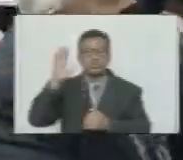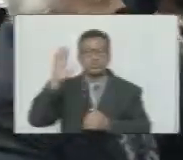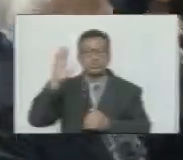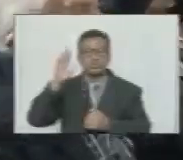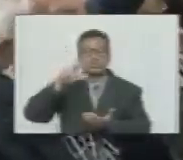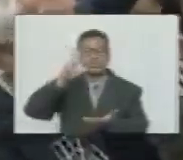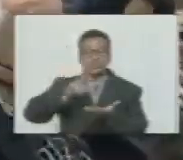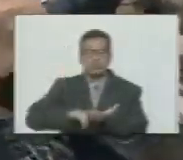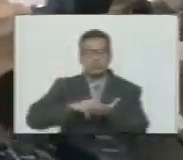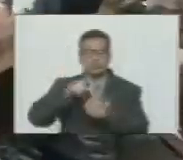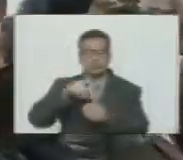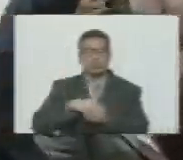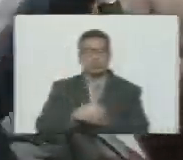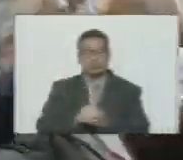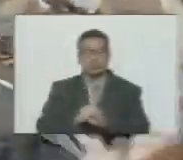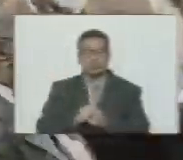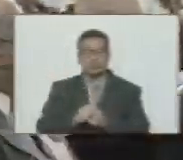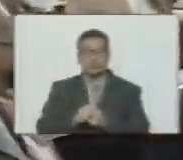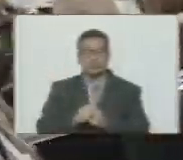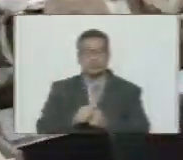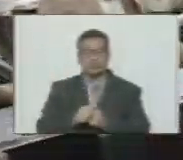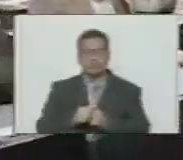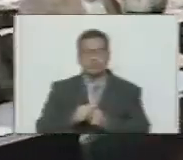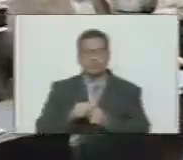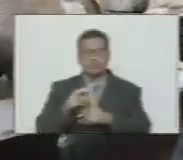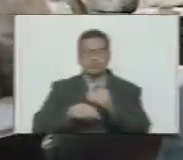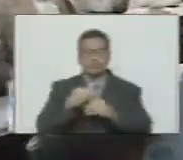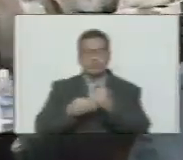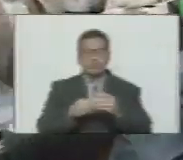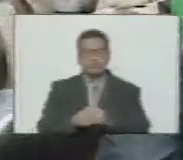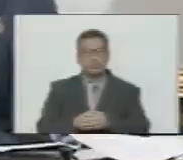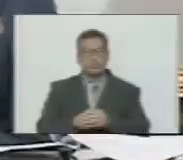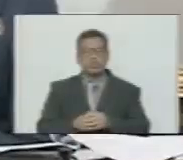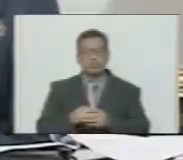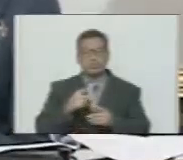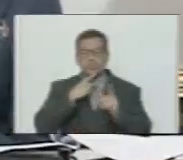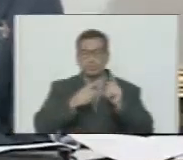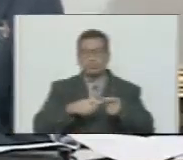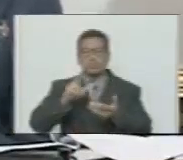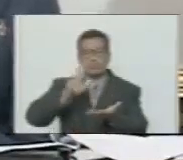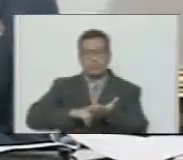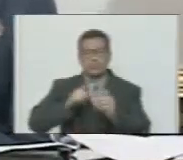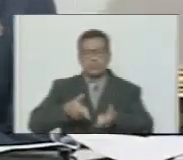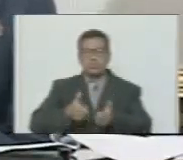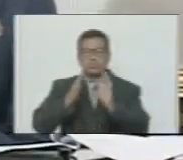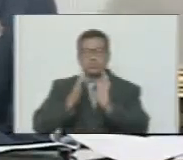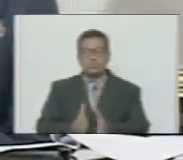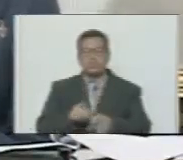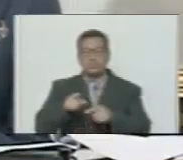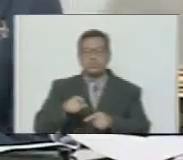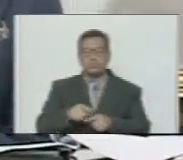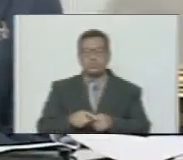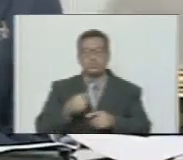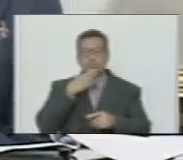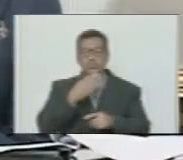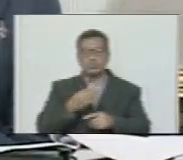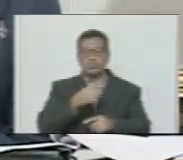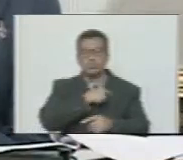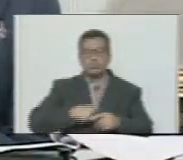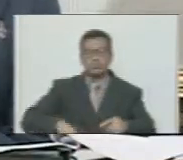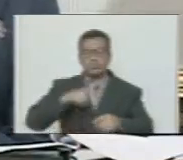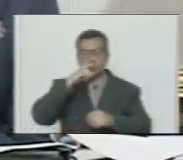Queda aprobado. En consecuencia, se declara aprobada la autorización solicitada